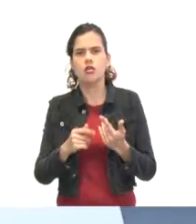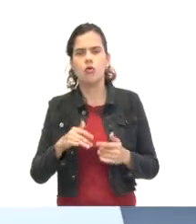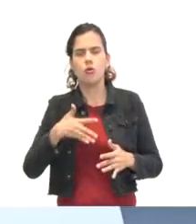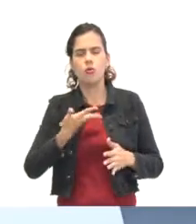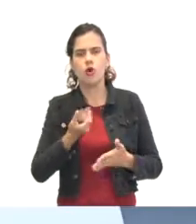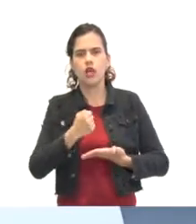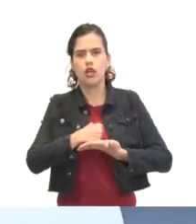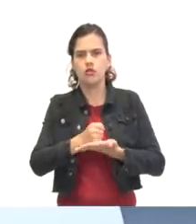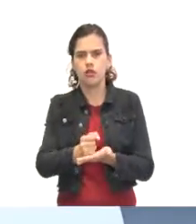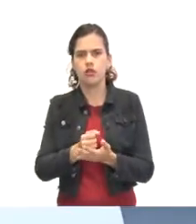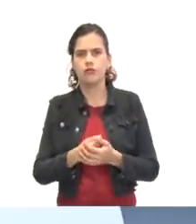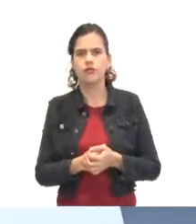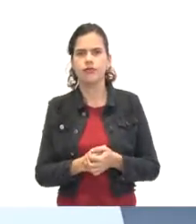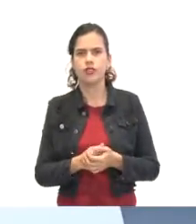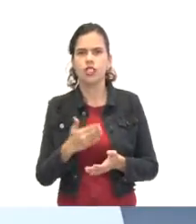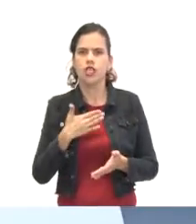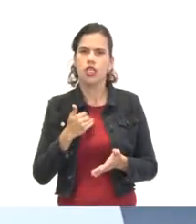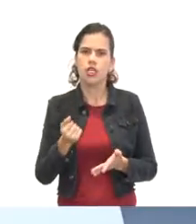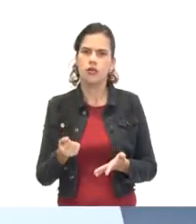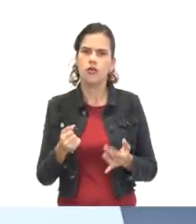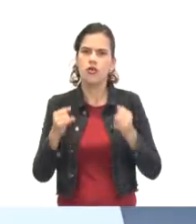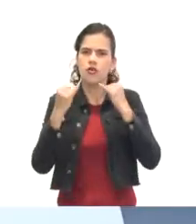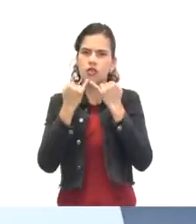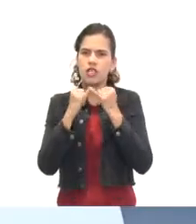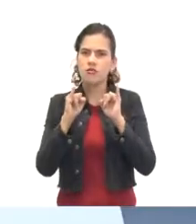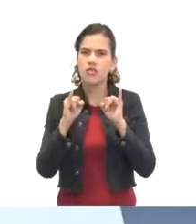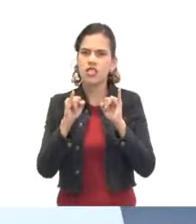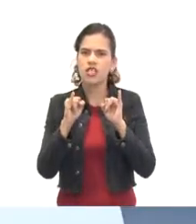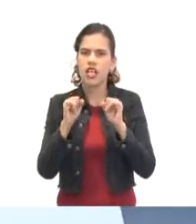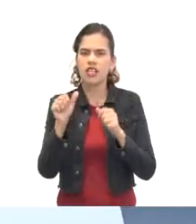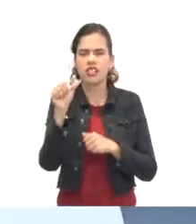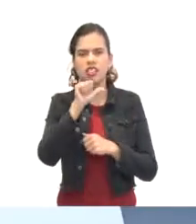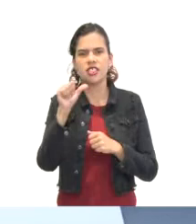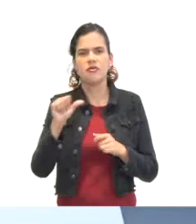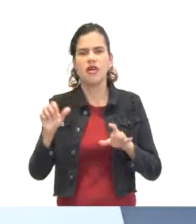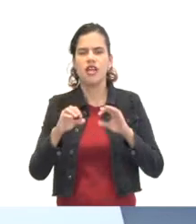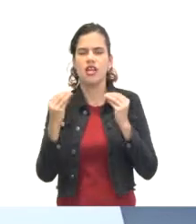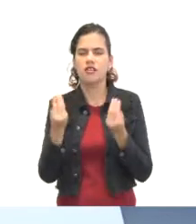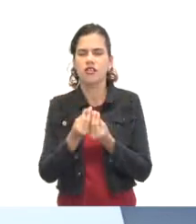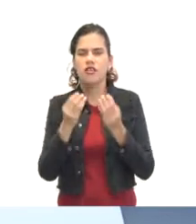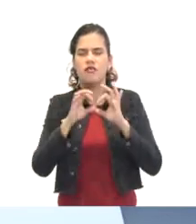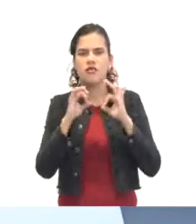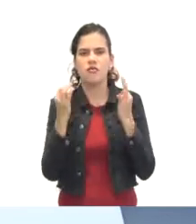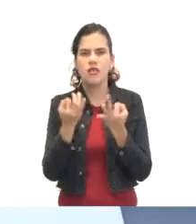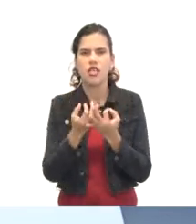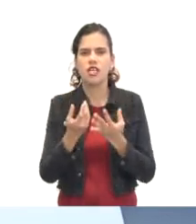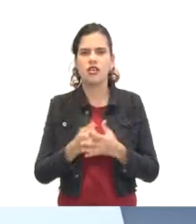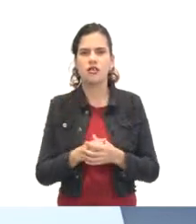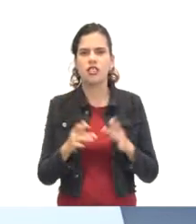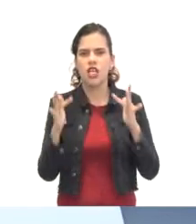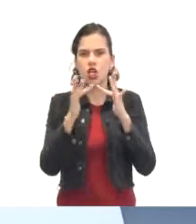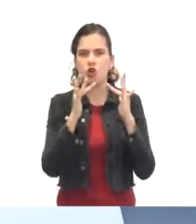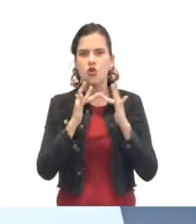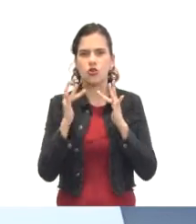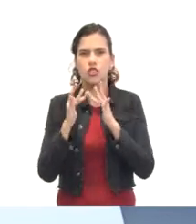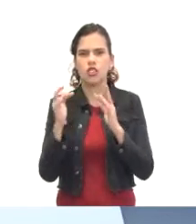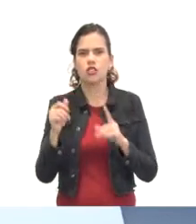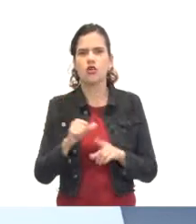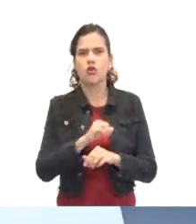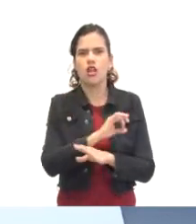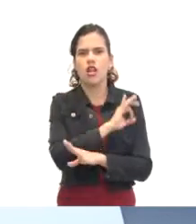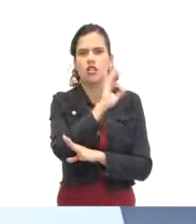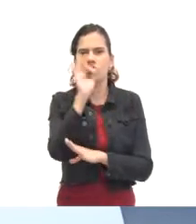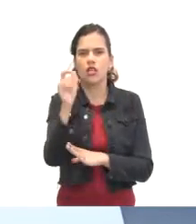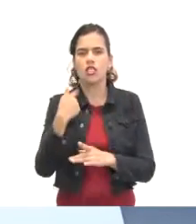sirvan de mucha ayuda. Les deseamos un excelente fin de semana en familia, vamos a entrar en contacto con la naturaleza que le